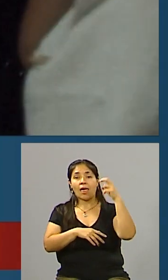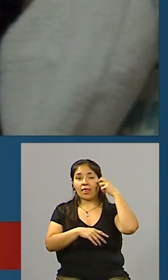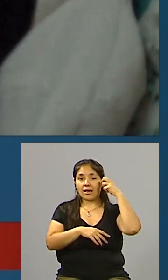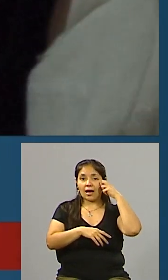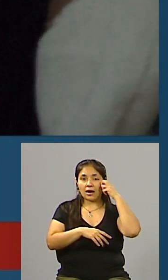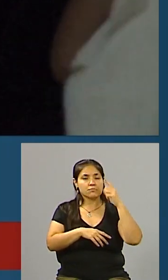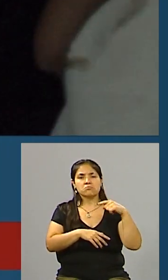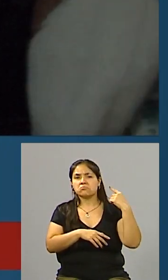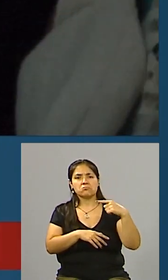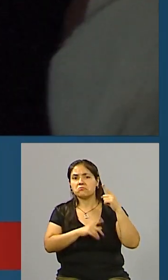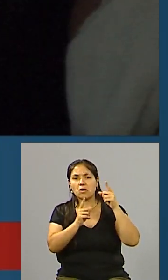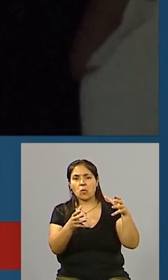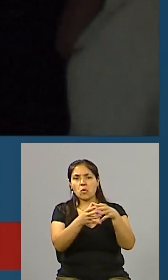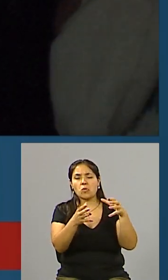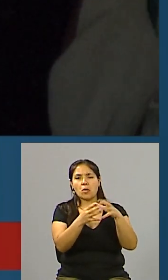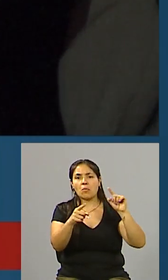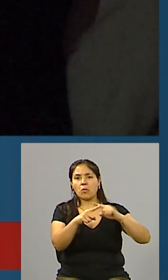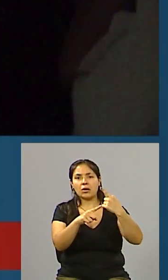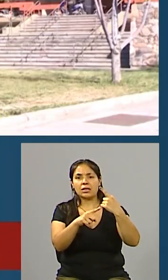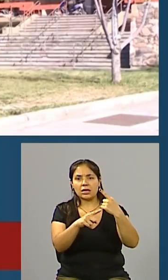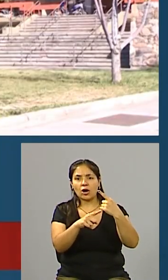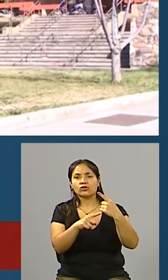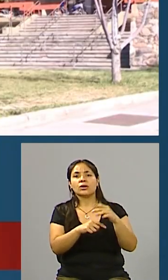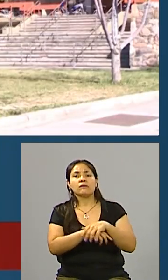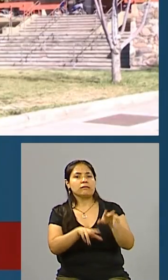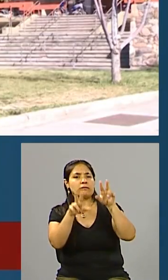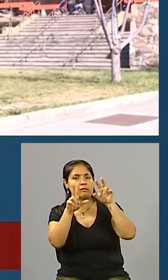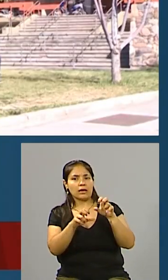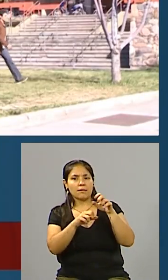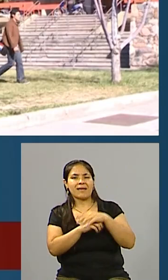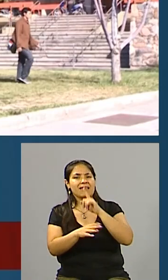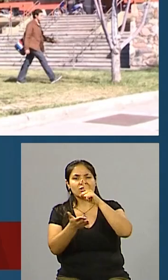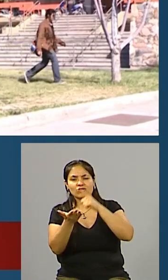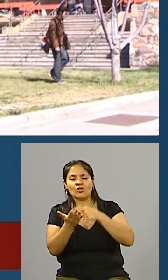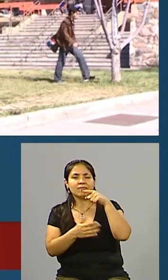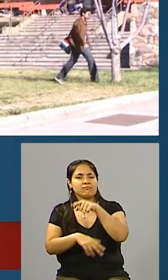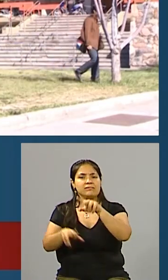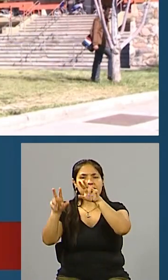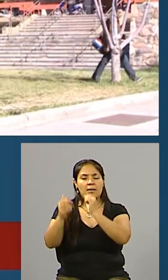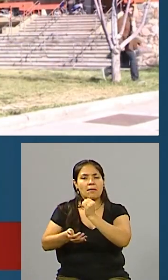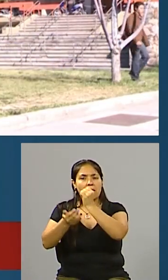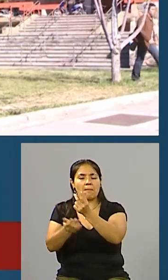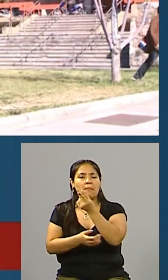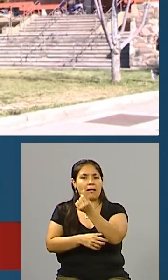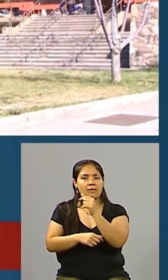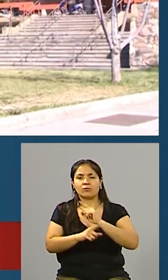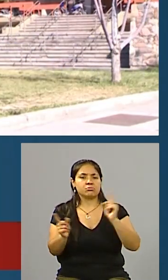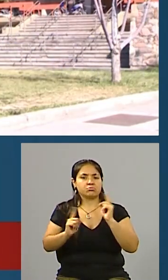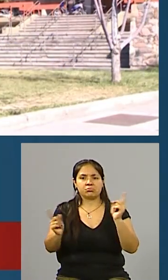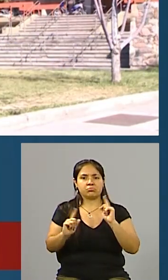sido una fuerza que se ha opuesto a cualquier tipo de estas iniciativas por su histórica